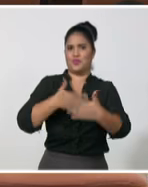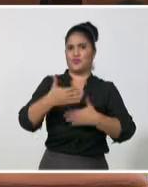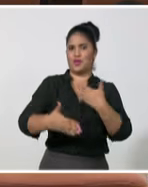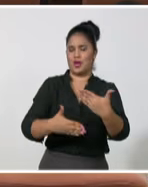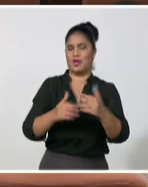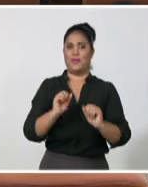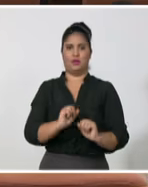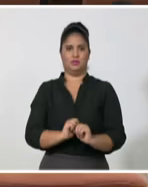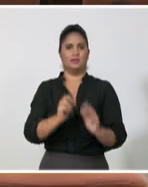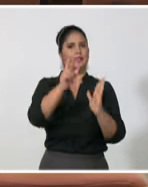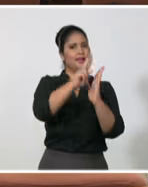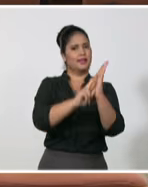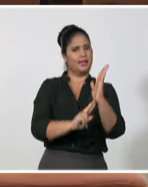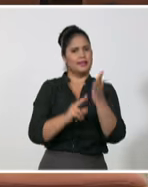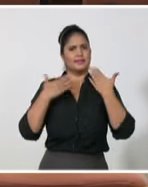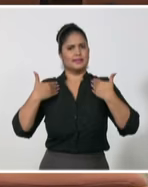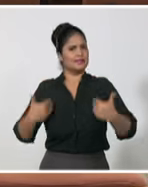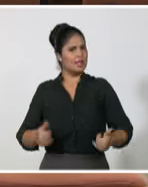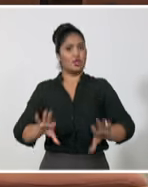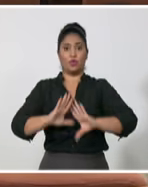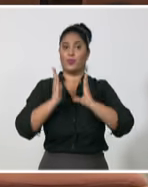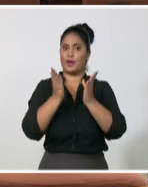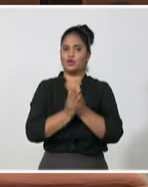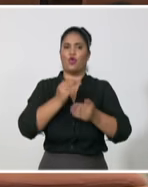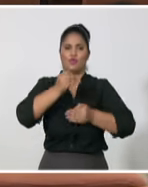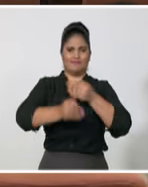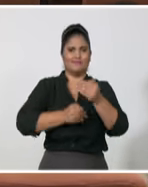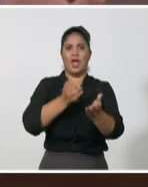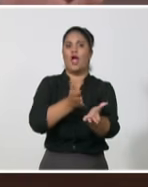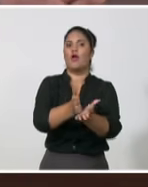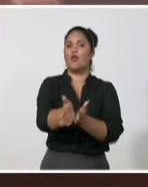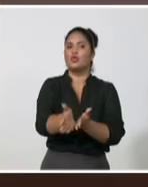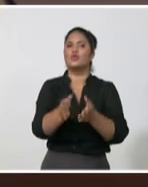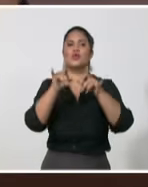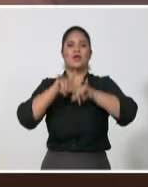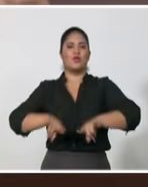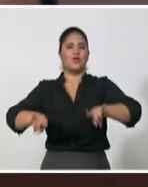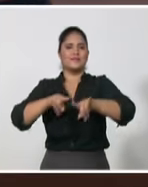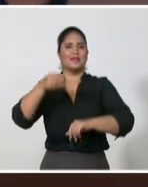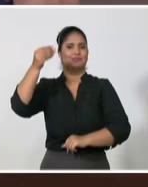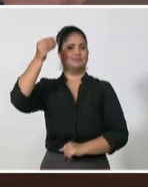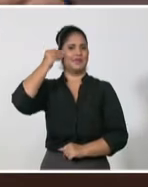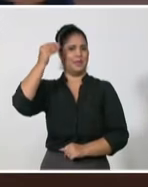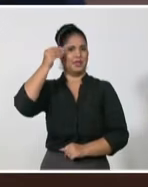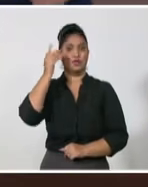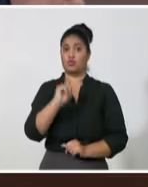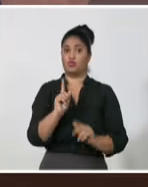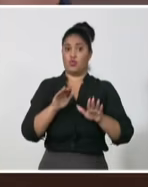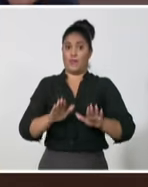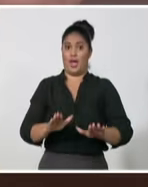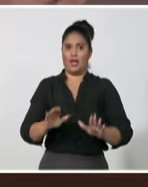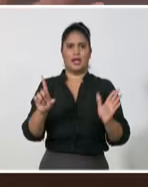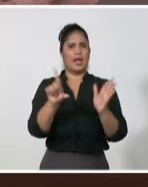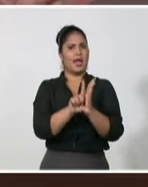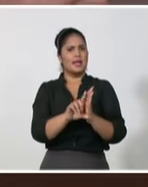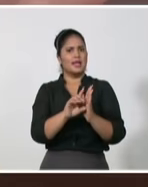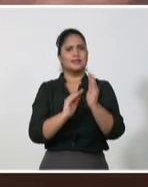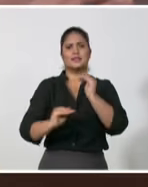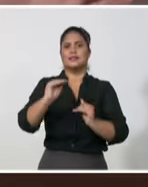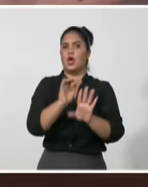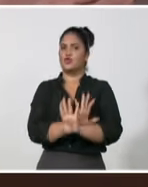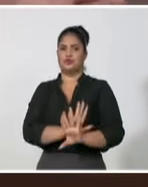requisitos para el doctorado y la vida esa laboral le vaya dando también un espacio de investigación y también de desarrollo